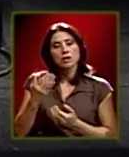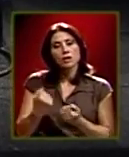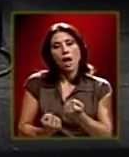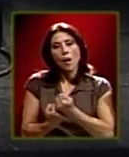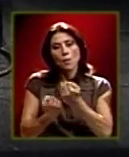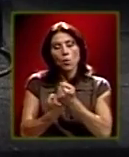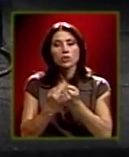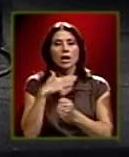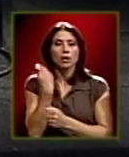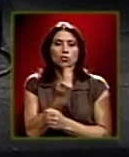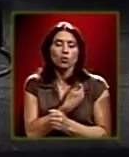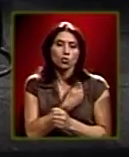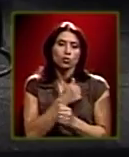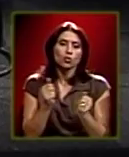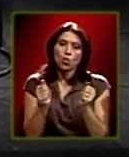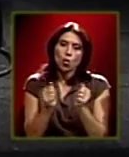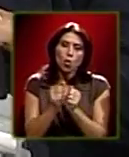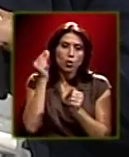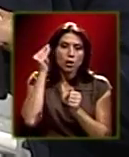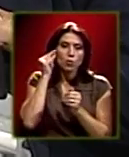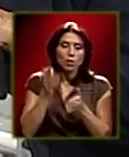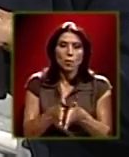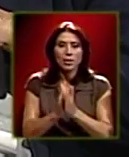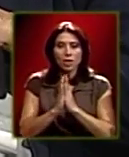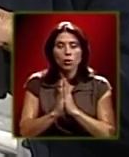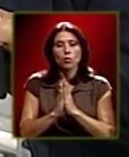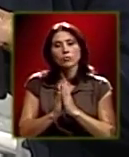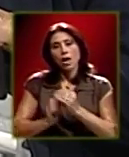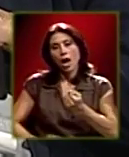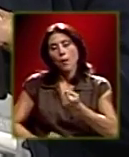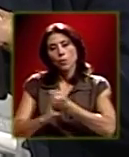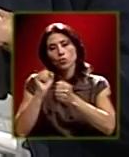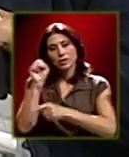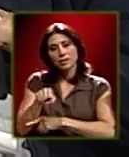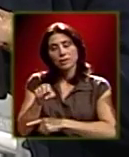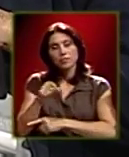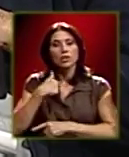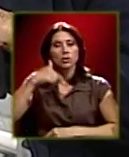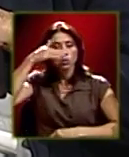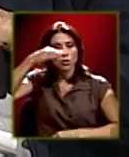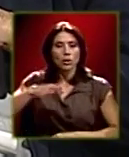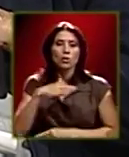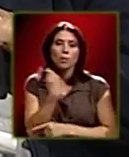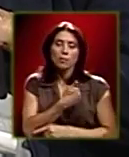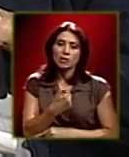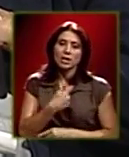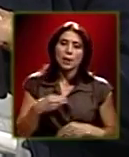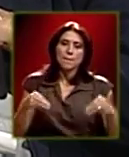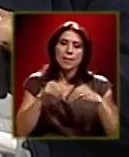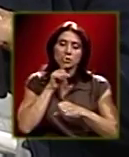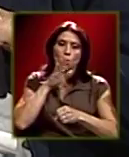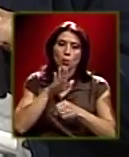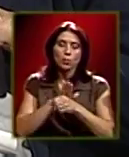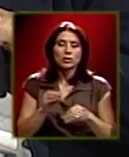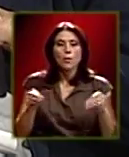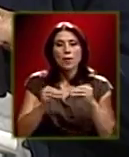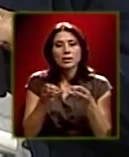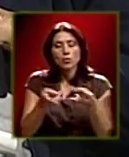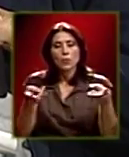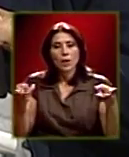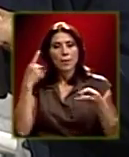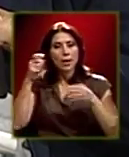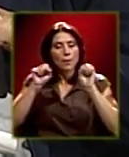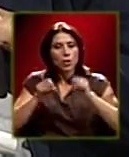apoyan con lo que ha solicitado el gobierno, que es un apoyo al sí, pues creo que vamos a tener mucho mayor compromiso, instrumentos para